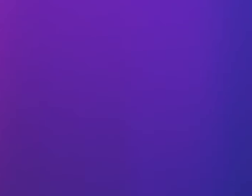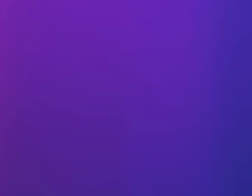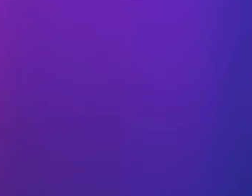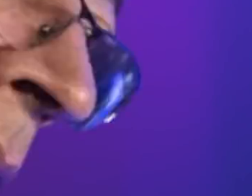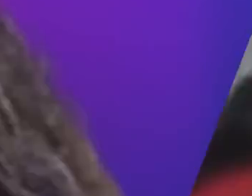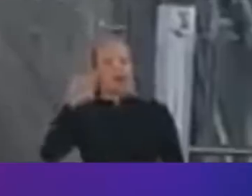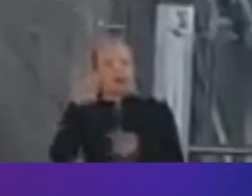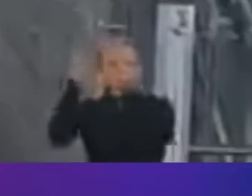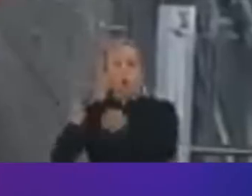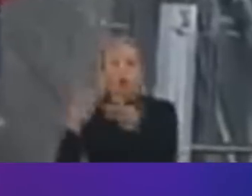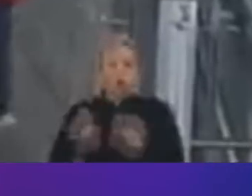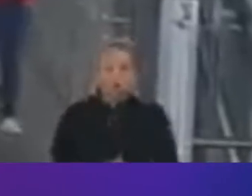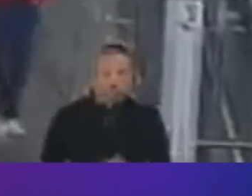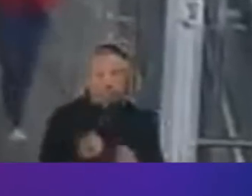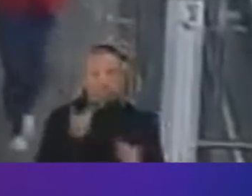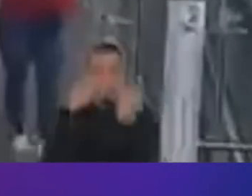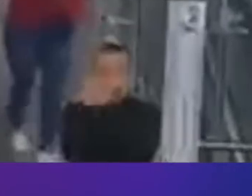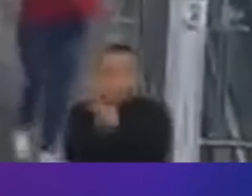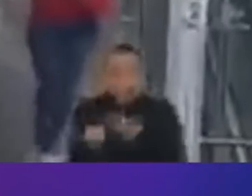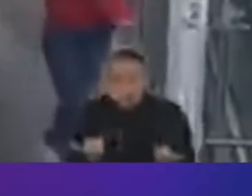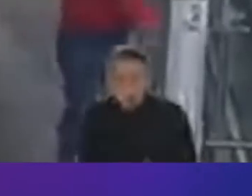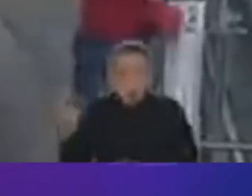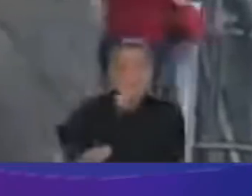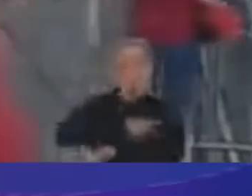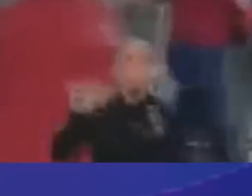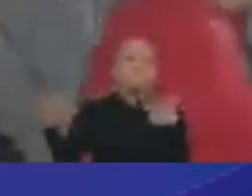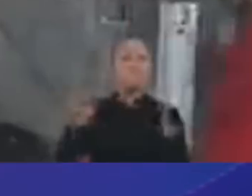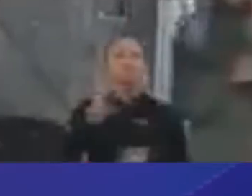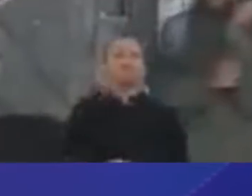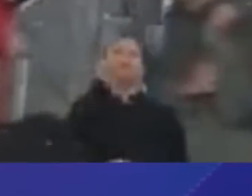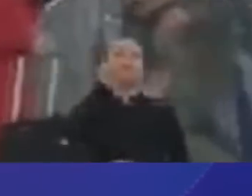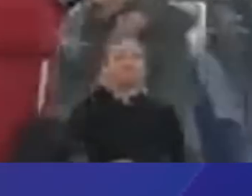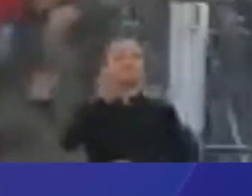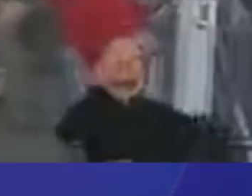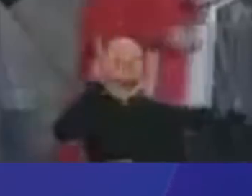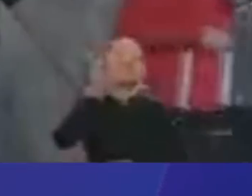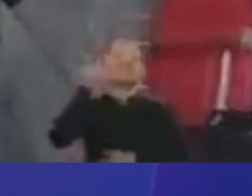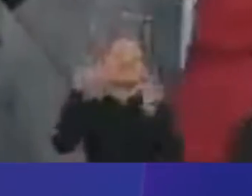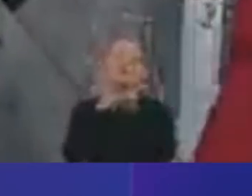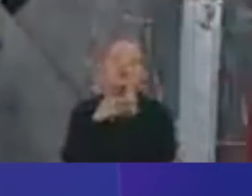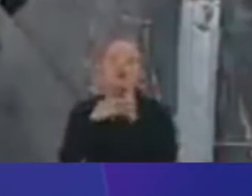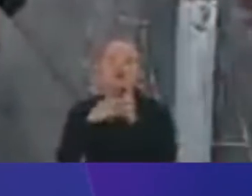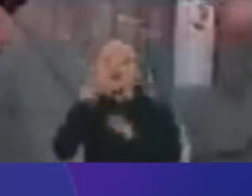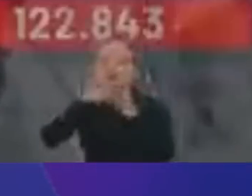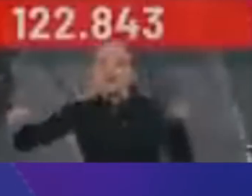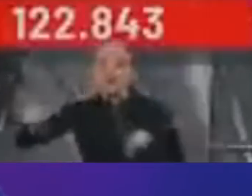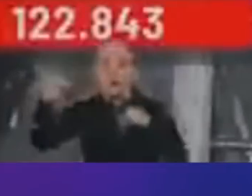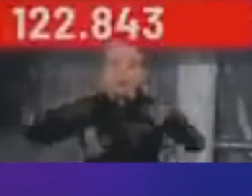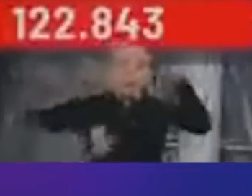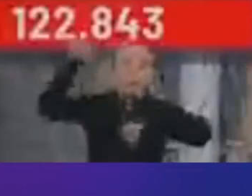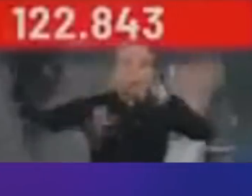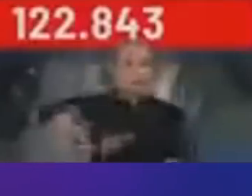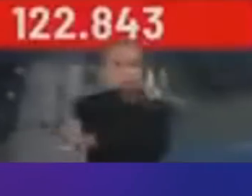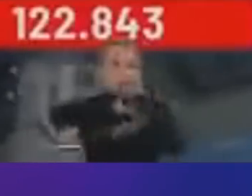el siguiente informe. Daniela, le cuento que solo hoy se estima que se movilicen 177 mil pasajeros por los aeropuertos del país,